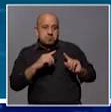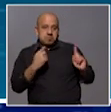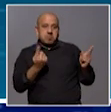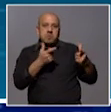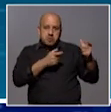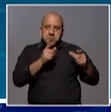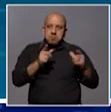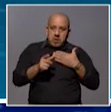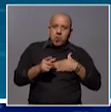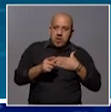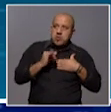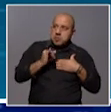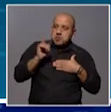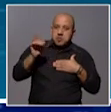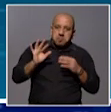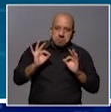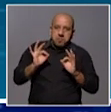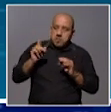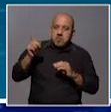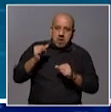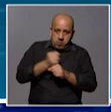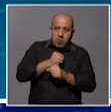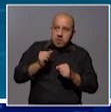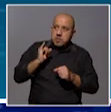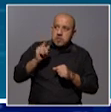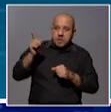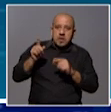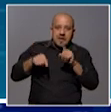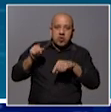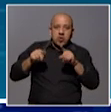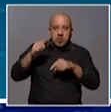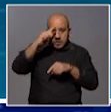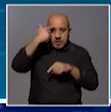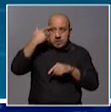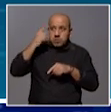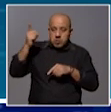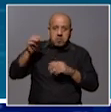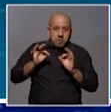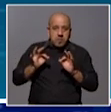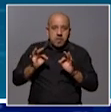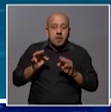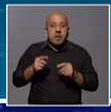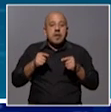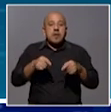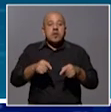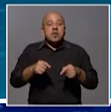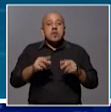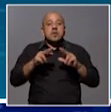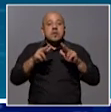miel se extienda este es el fenómeno qué bueno que habitualmente se denomina